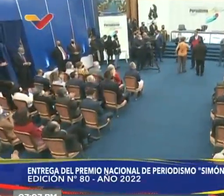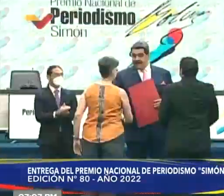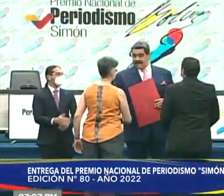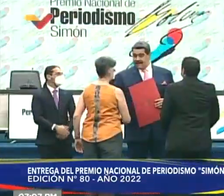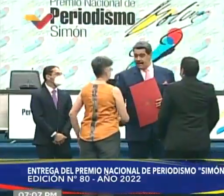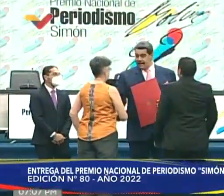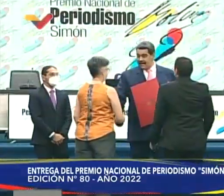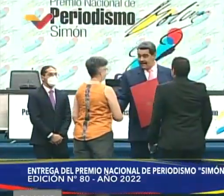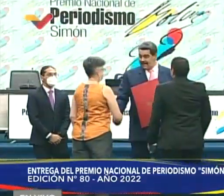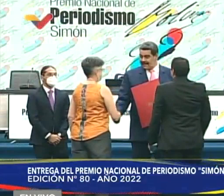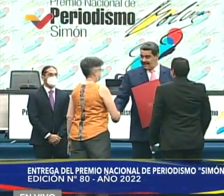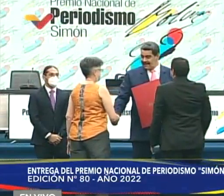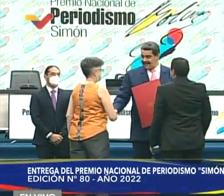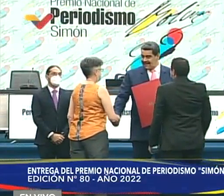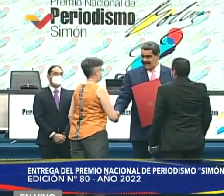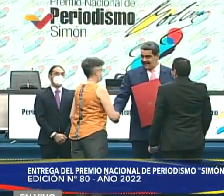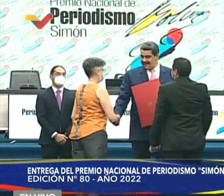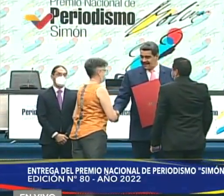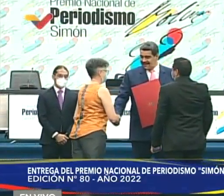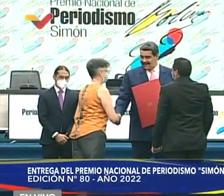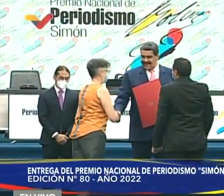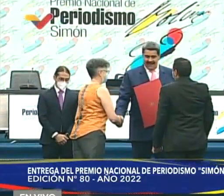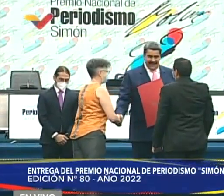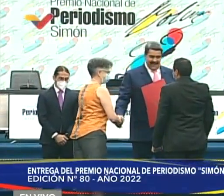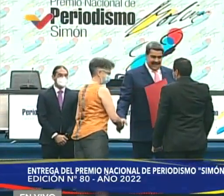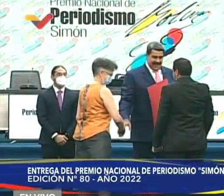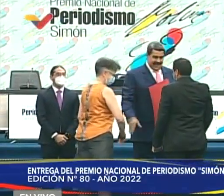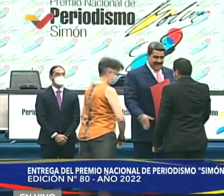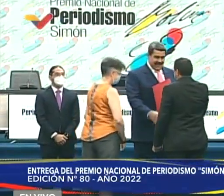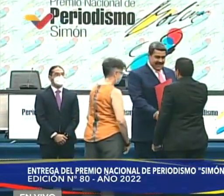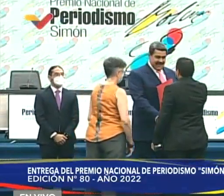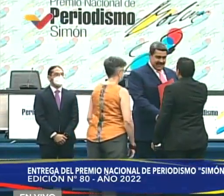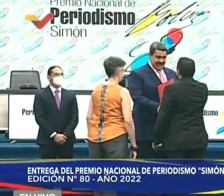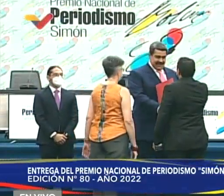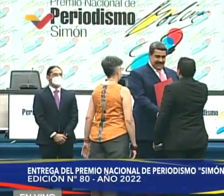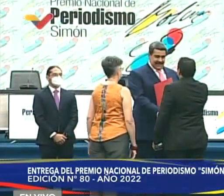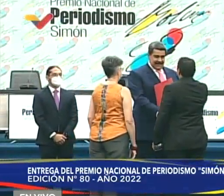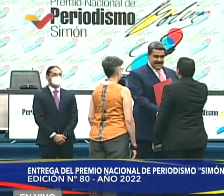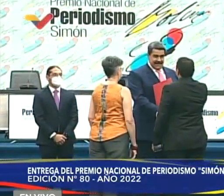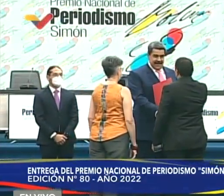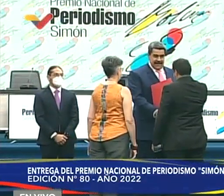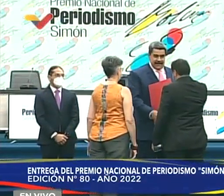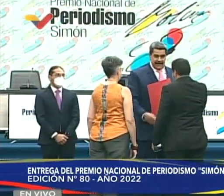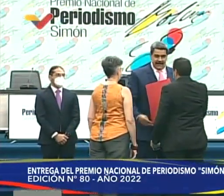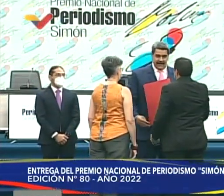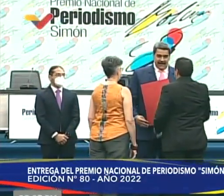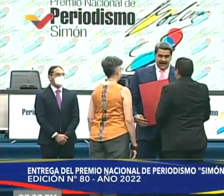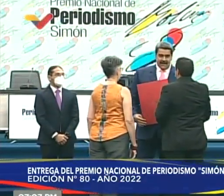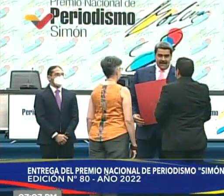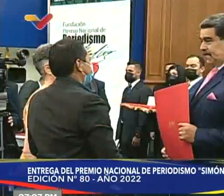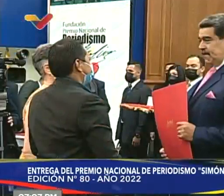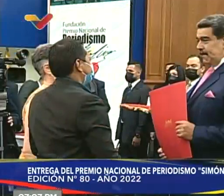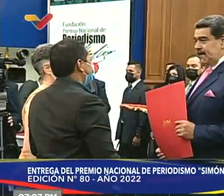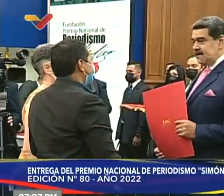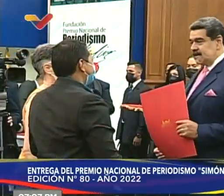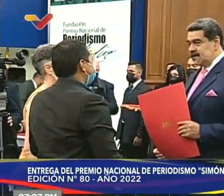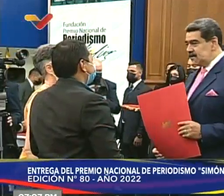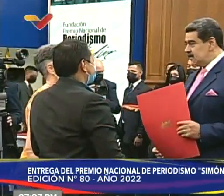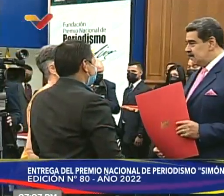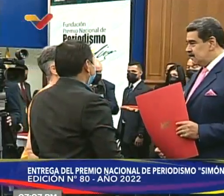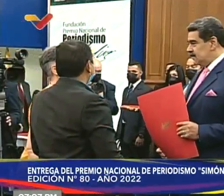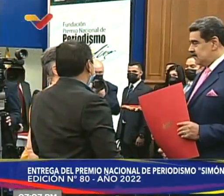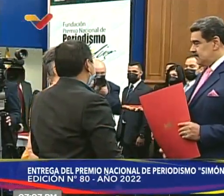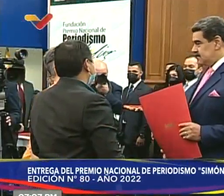segmento radiofónico El Rincón de Aquiles, que fomenta a los niños y niñas el amor por la comunicación comunitaria y